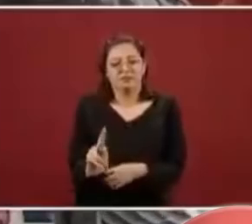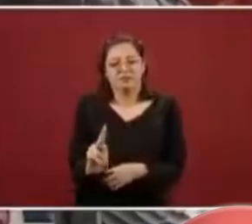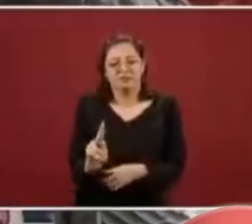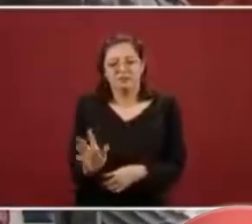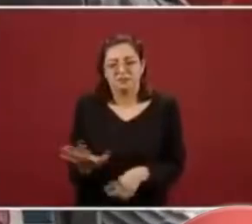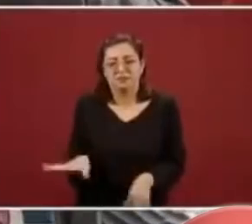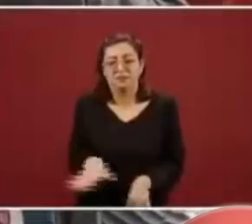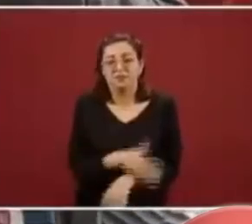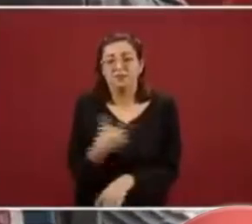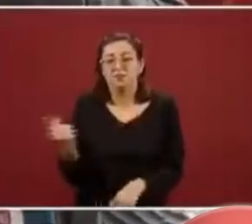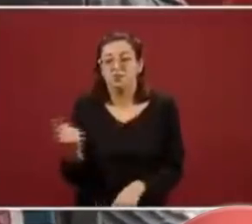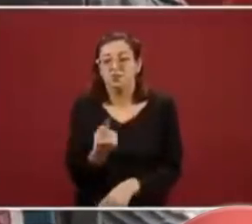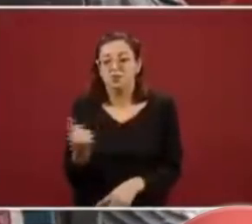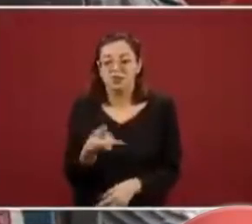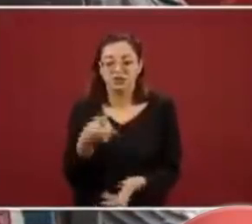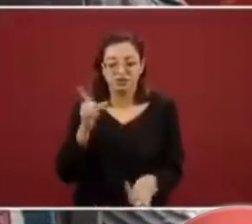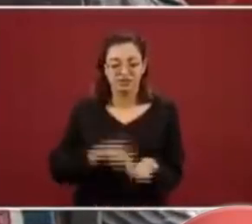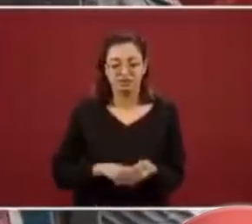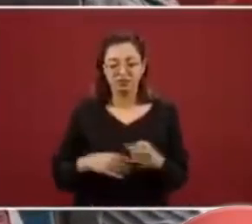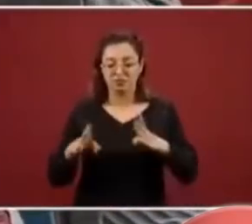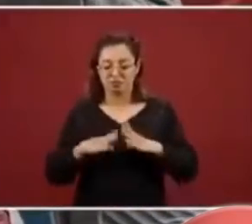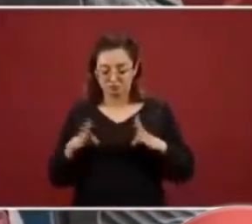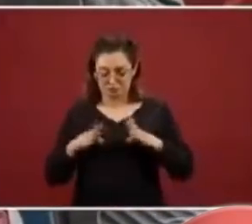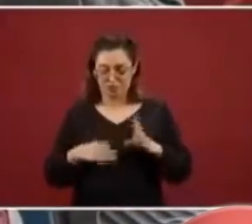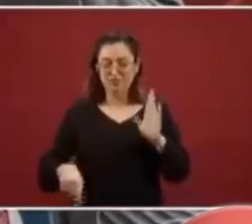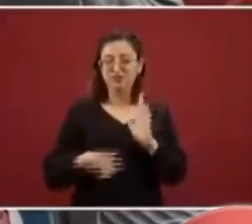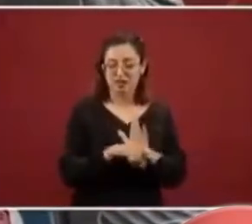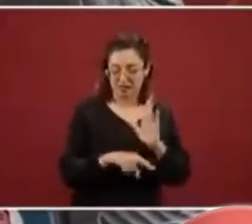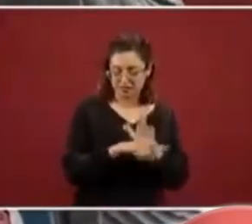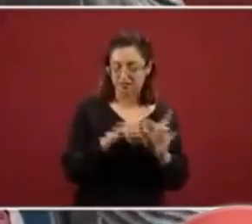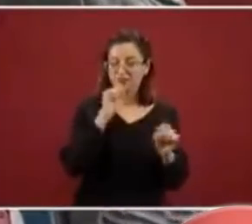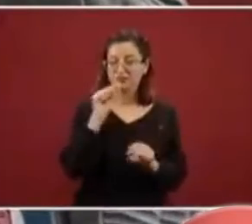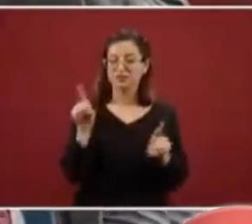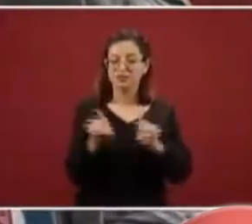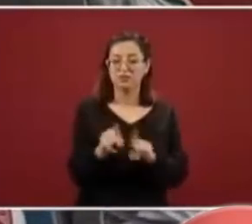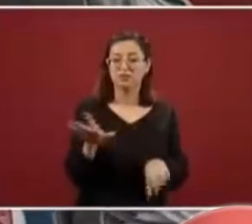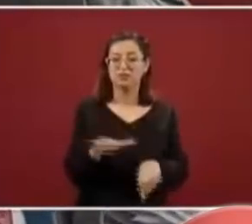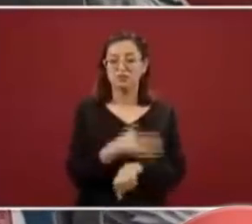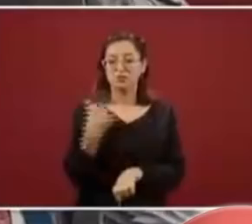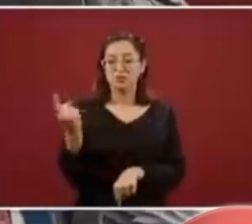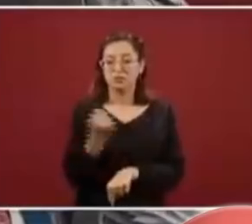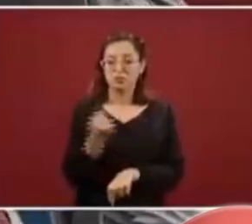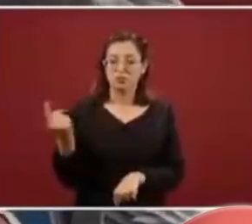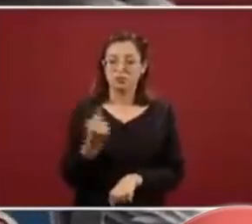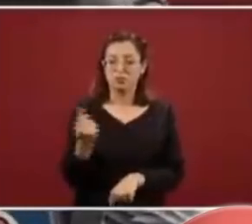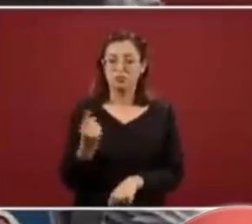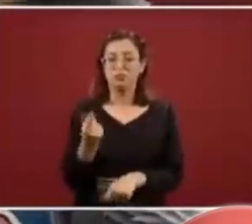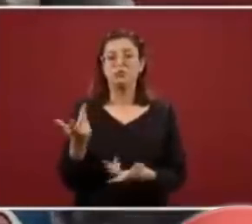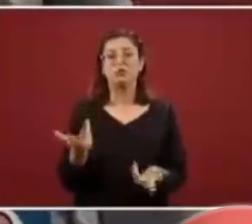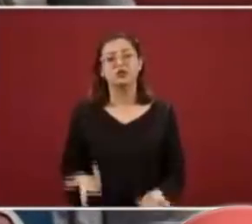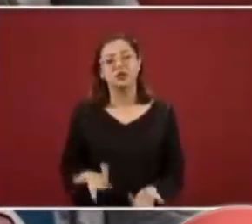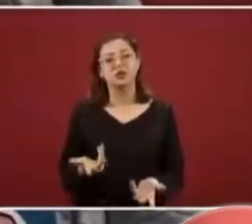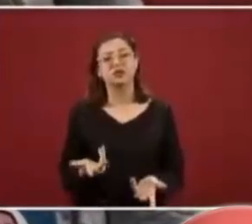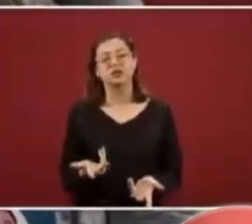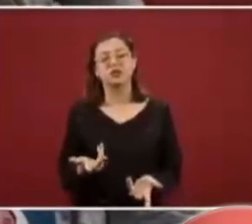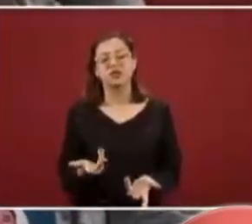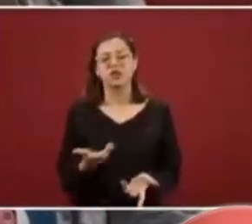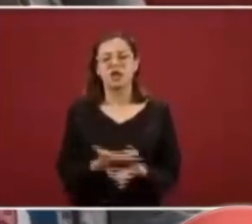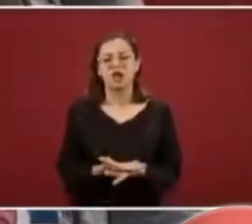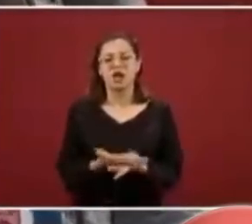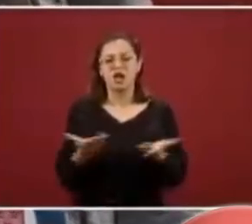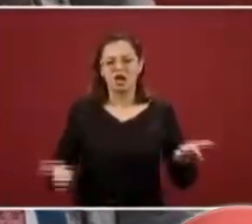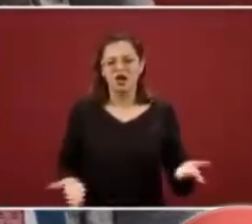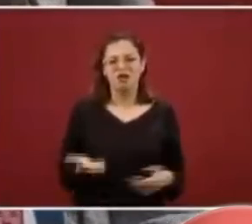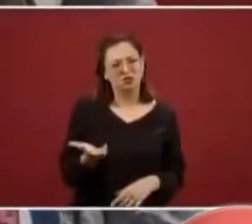es un claroscuro del Ejército? Yo quisiera al mismo tiempo un oscuro, que me abundara en dónde ve